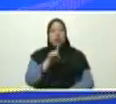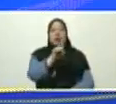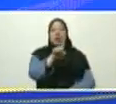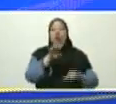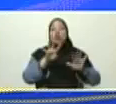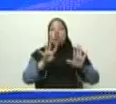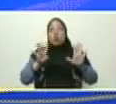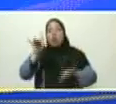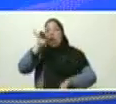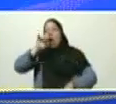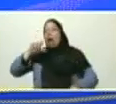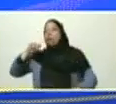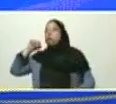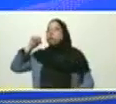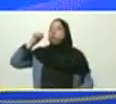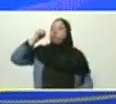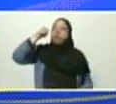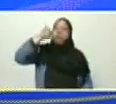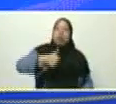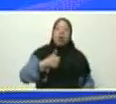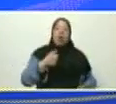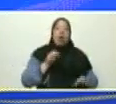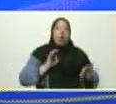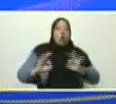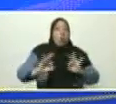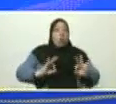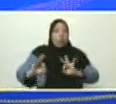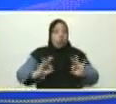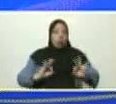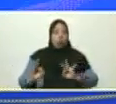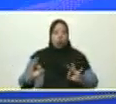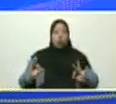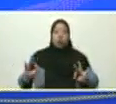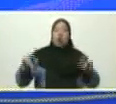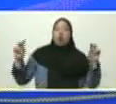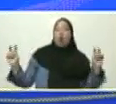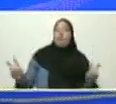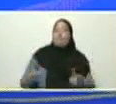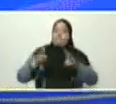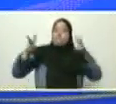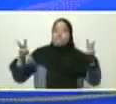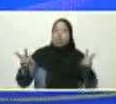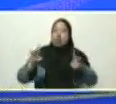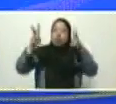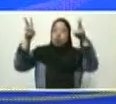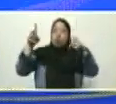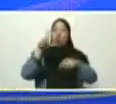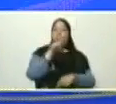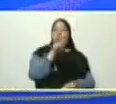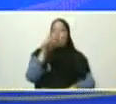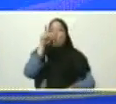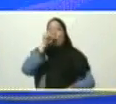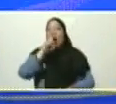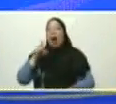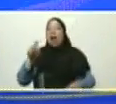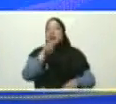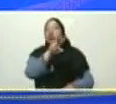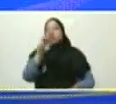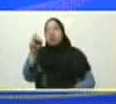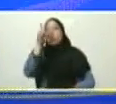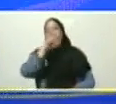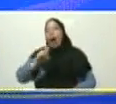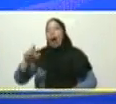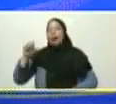199 años, nos preparamos para el bicentenario de la gran victoria que marcó la